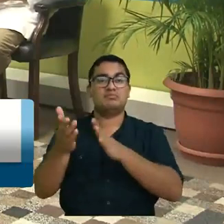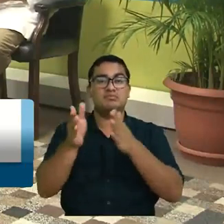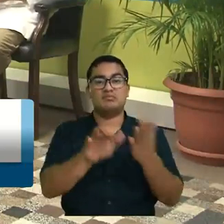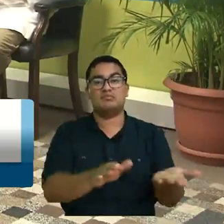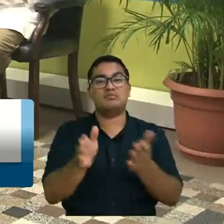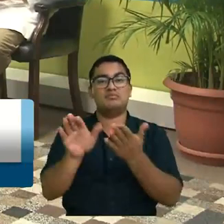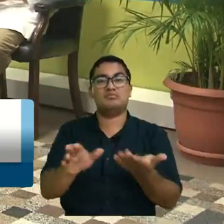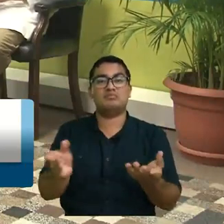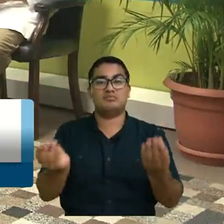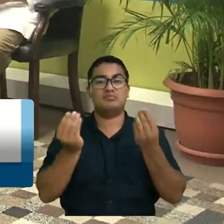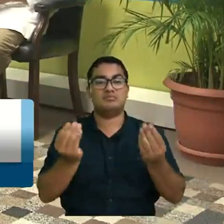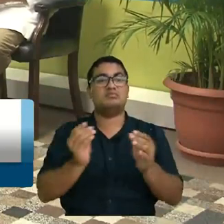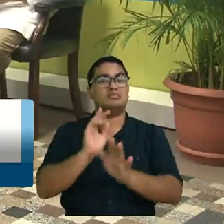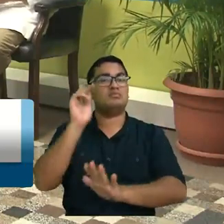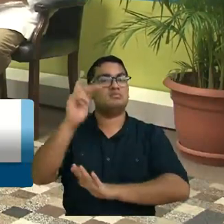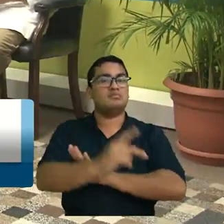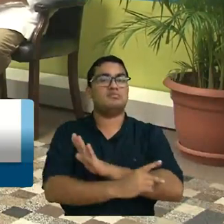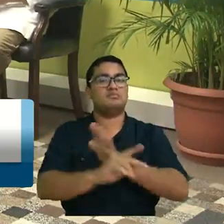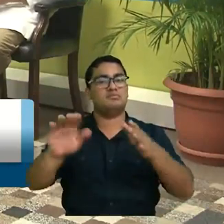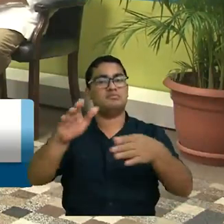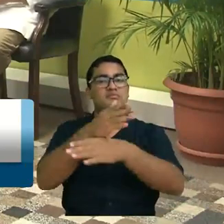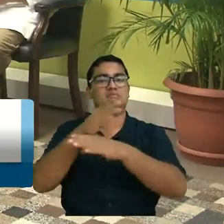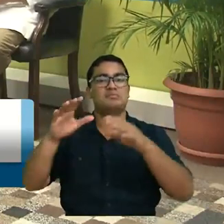con una gran mortandad en todos los países del mundo.